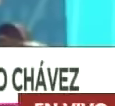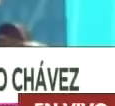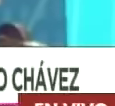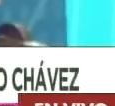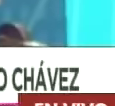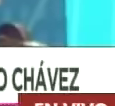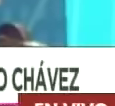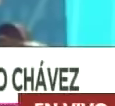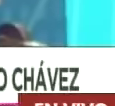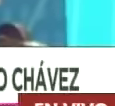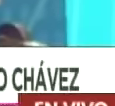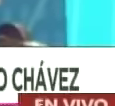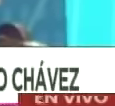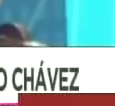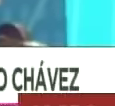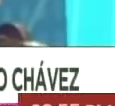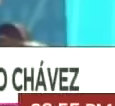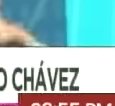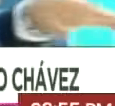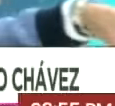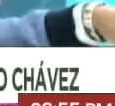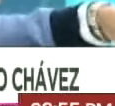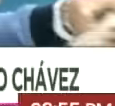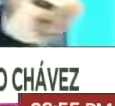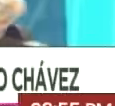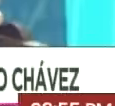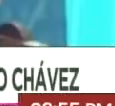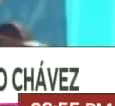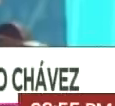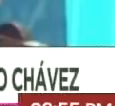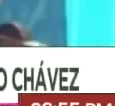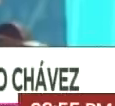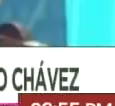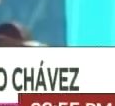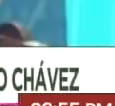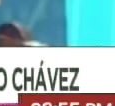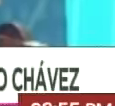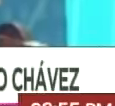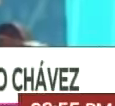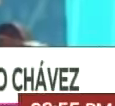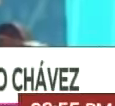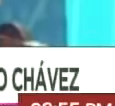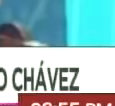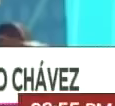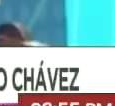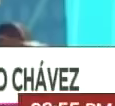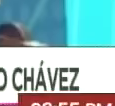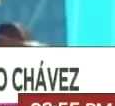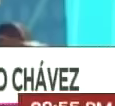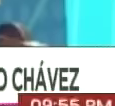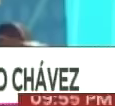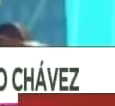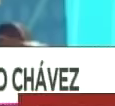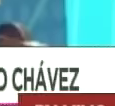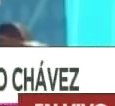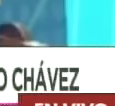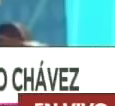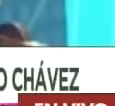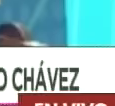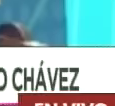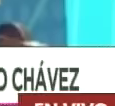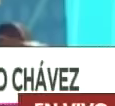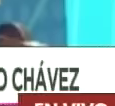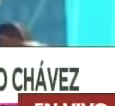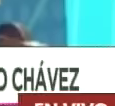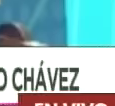centro de Caracas, pues en el barrio de Caracas. Y ahora entonces vamos, precisamente estaba buscando yo aquí en el calendario, o sea que